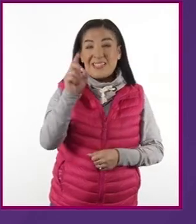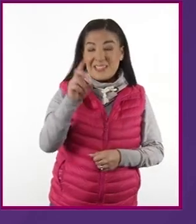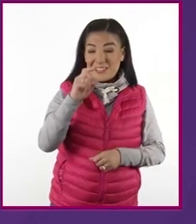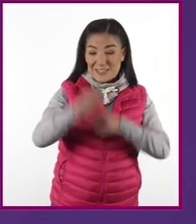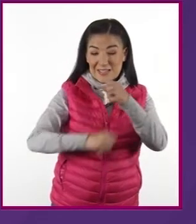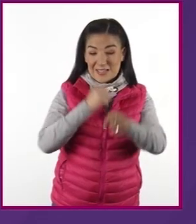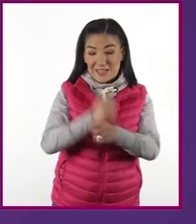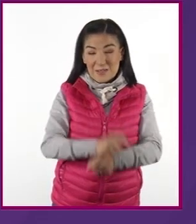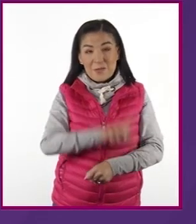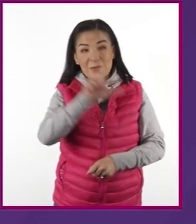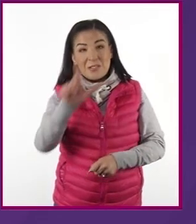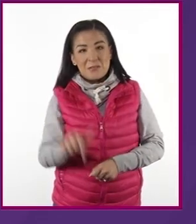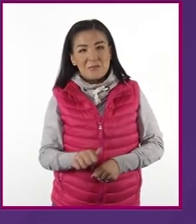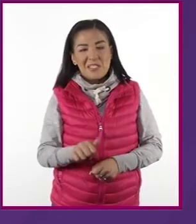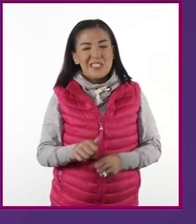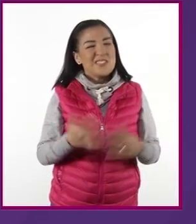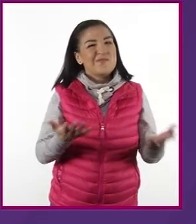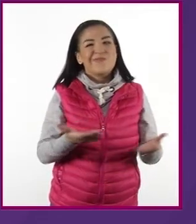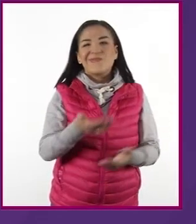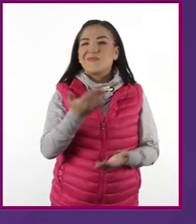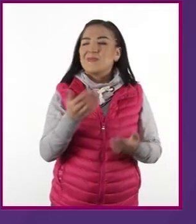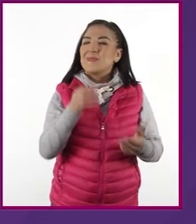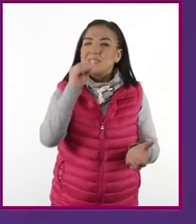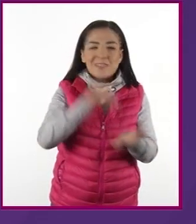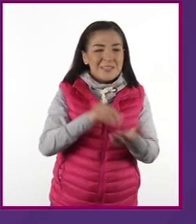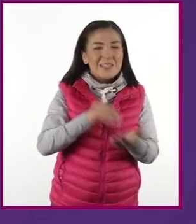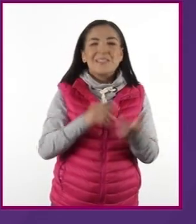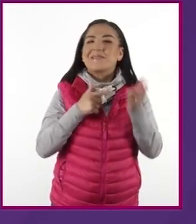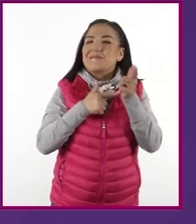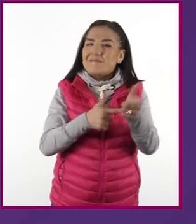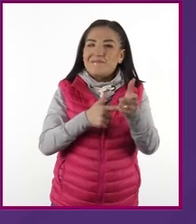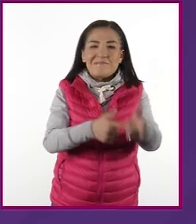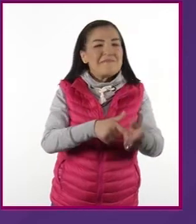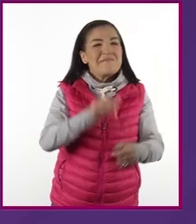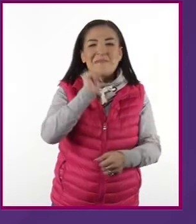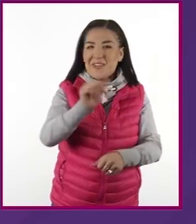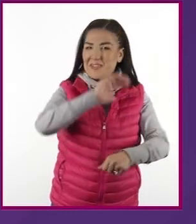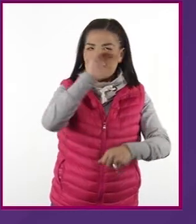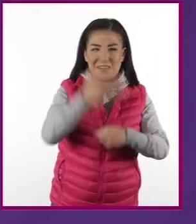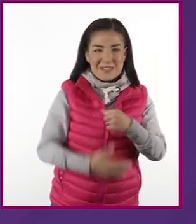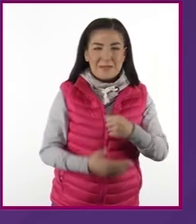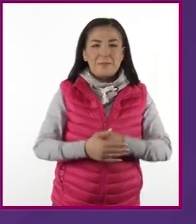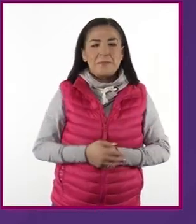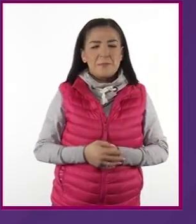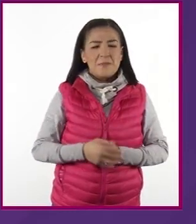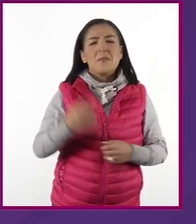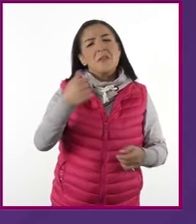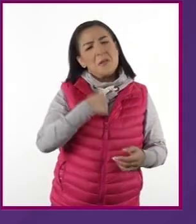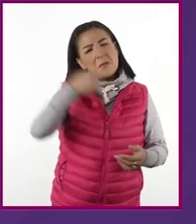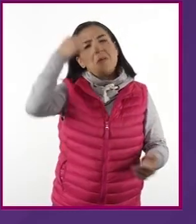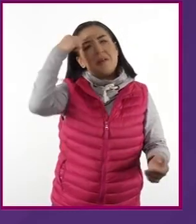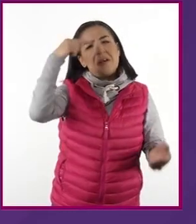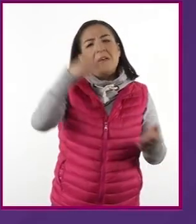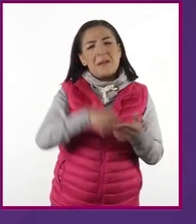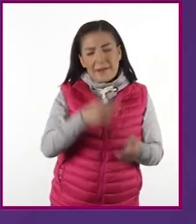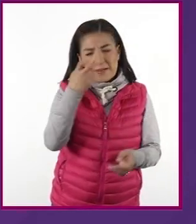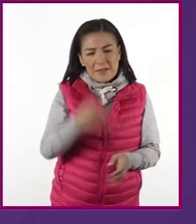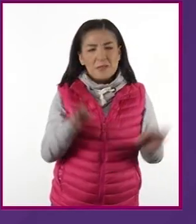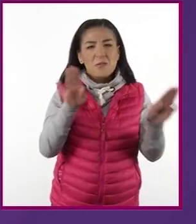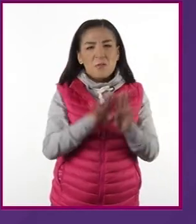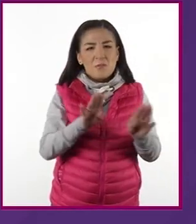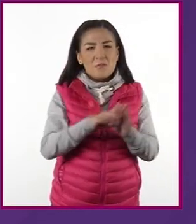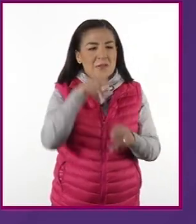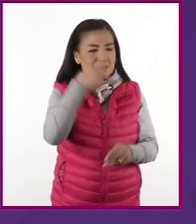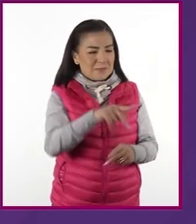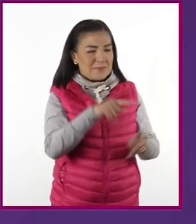acaba. Creo entonces que la concepción de esta antología del cuento hispanoamericano tiene